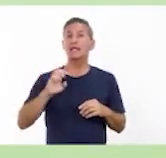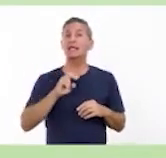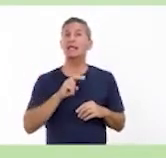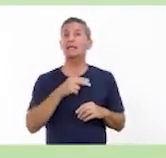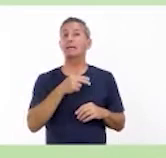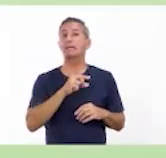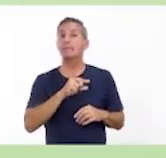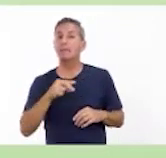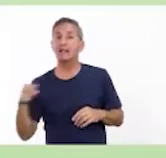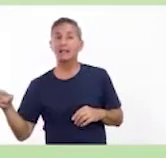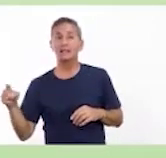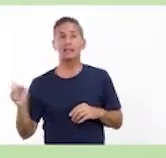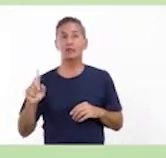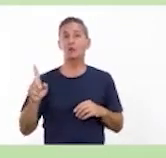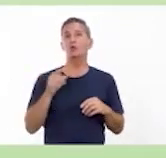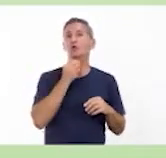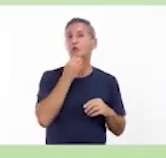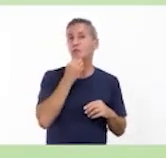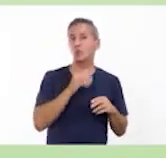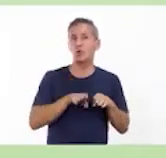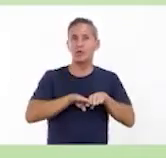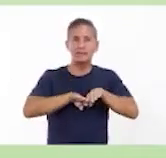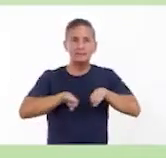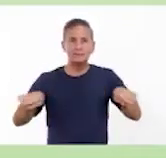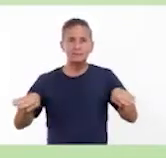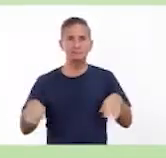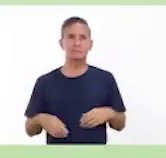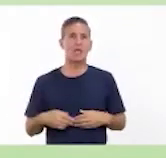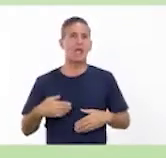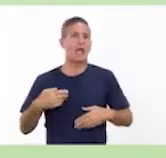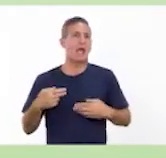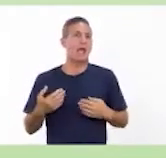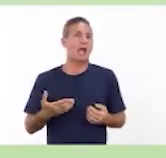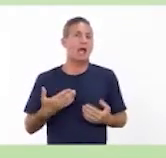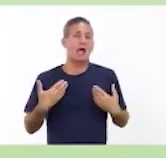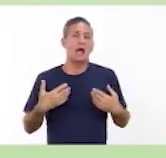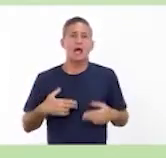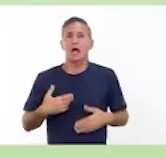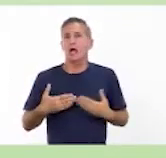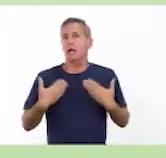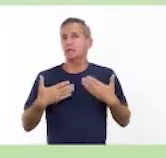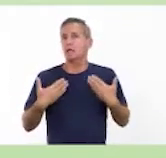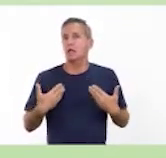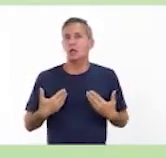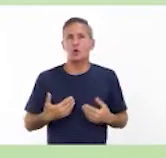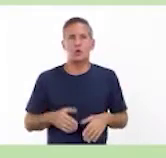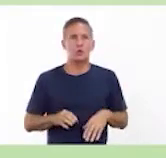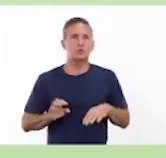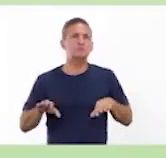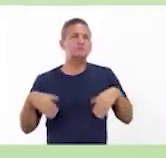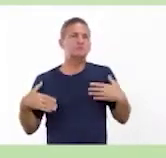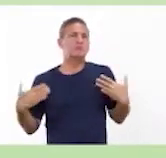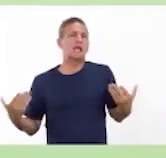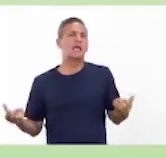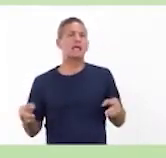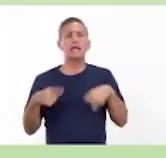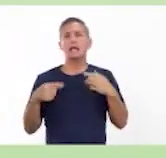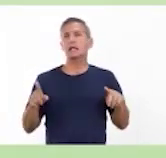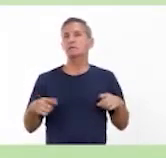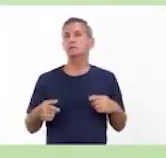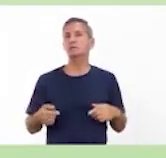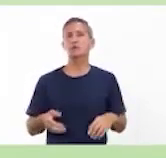miembro, SP. Ejemplo, hace calor. ¿Qué canción? Buenos